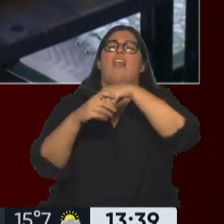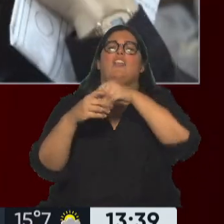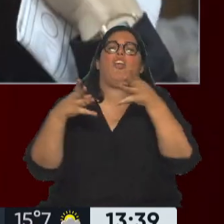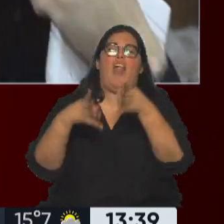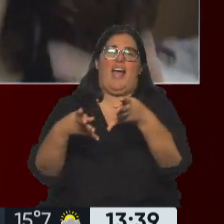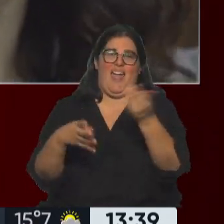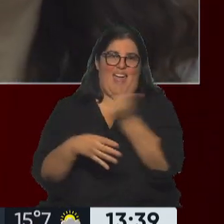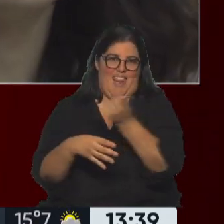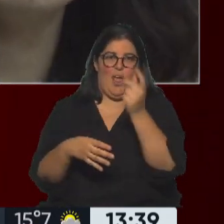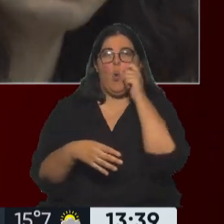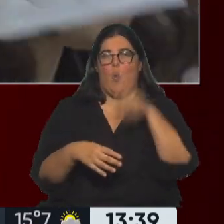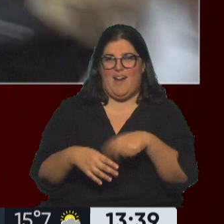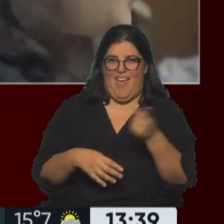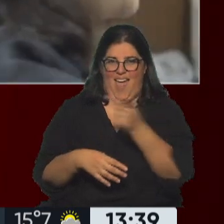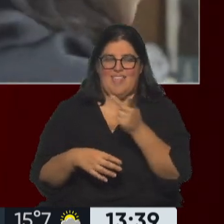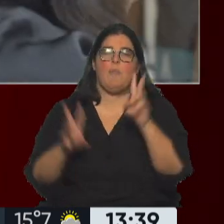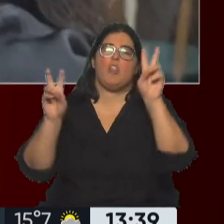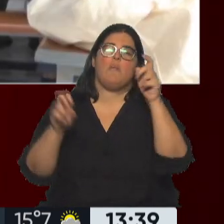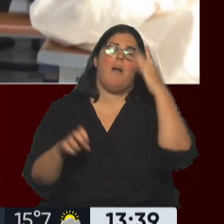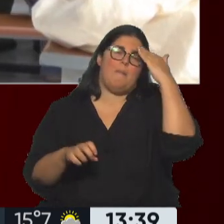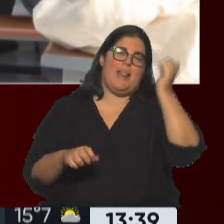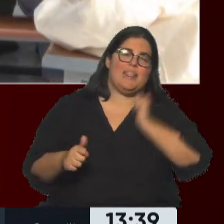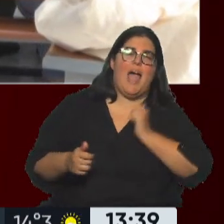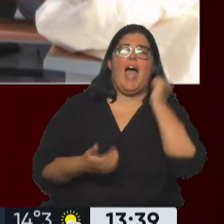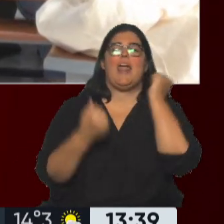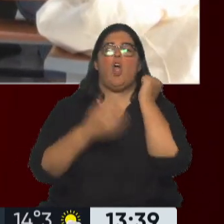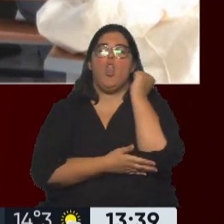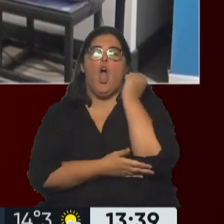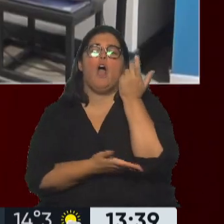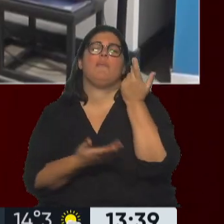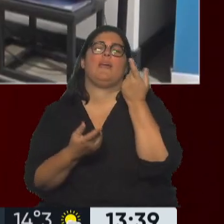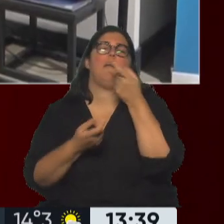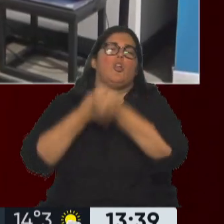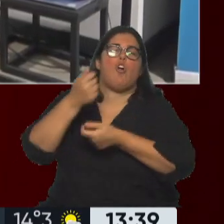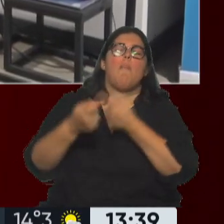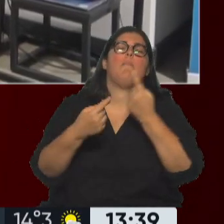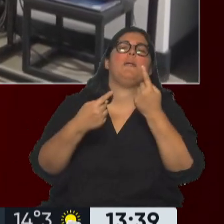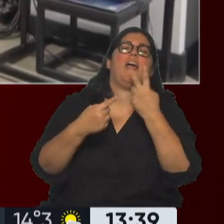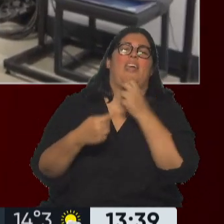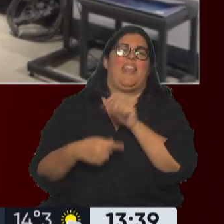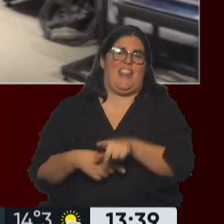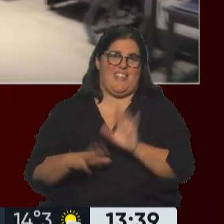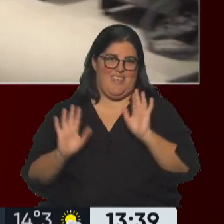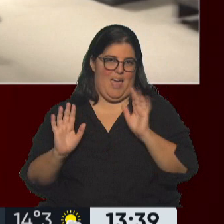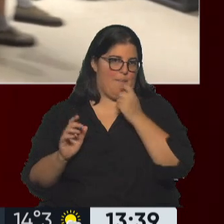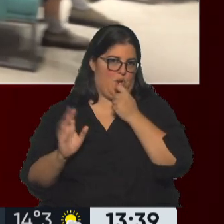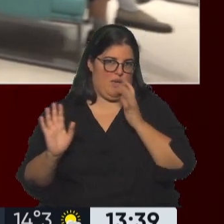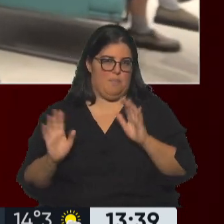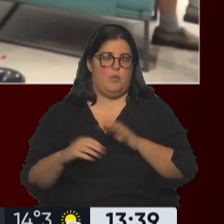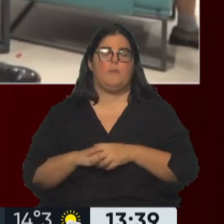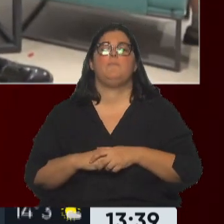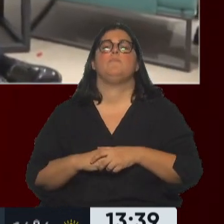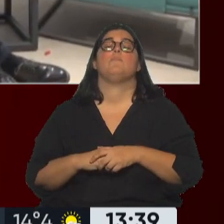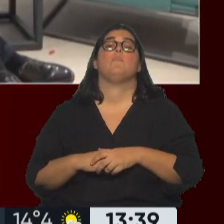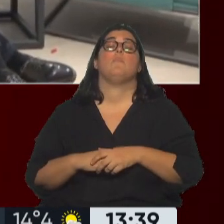Rusia en la cuestión, digo, militar y económica en la compra de energía, ¿no? Y un